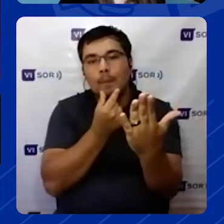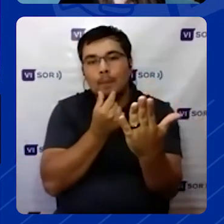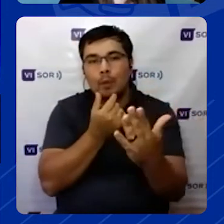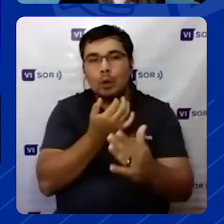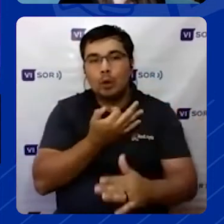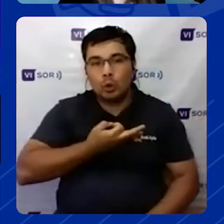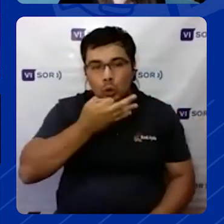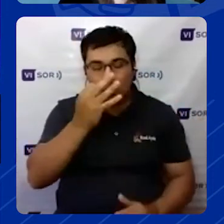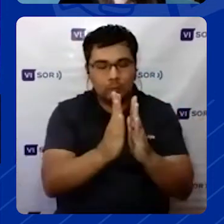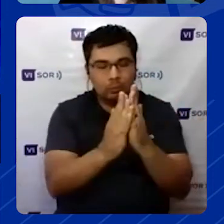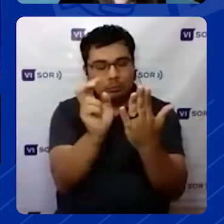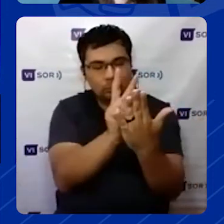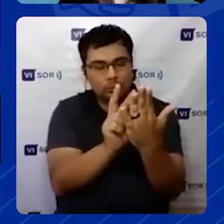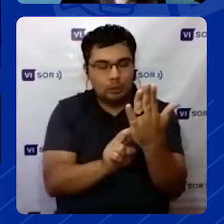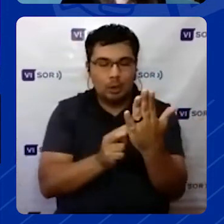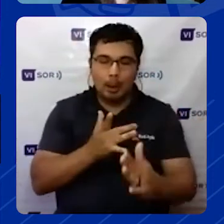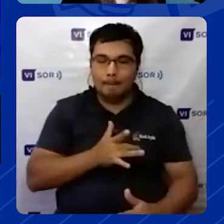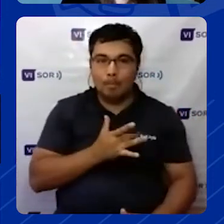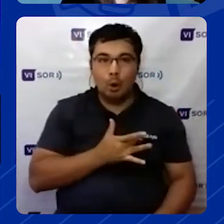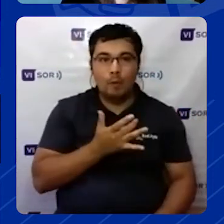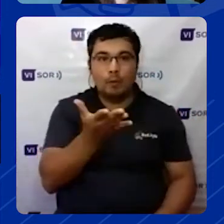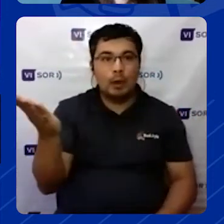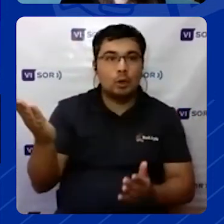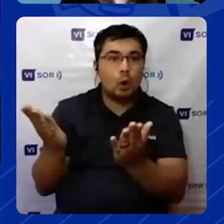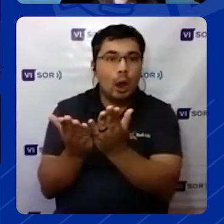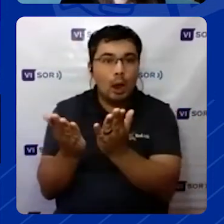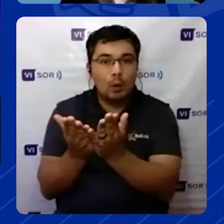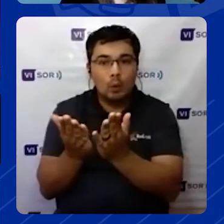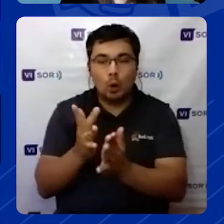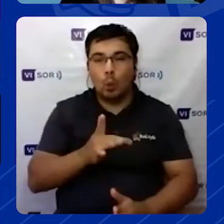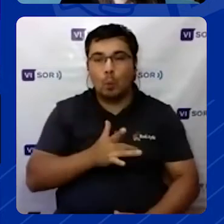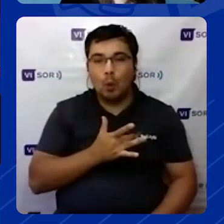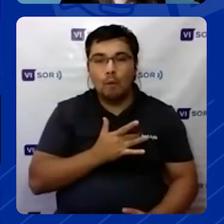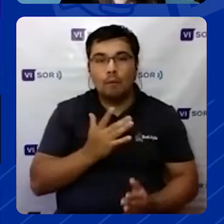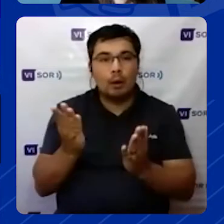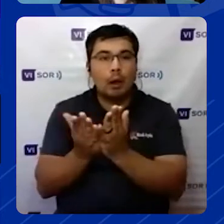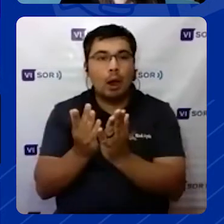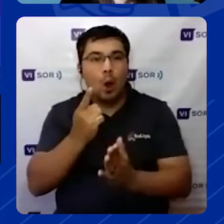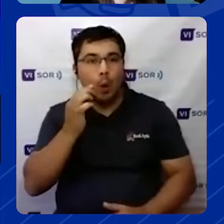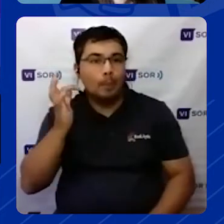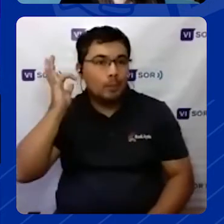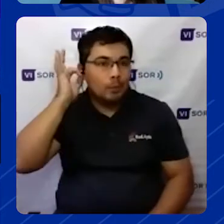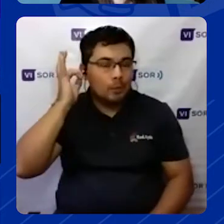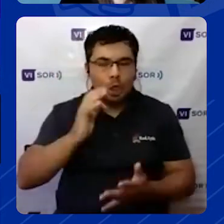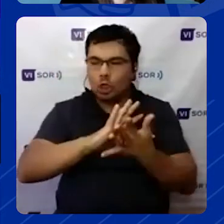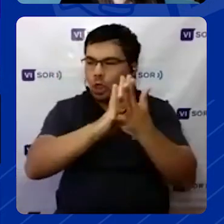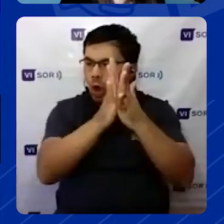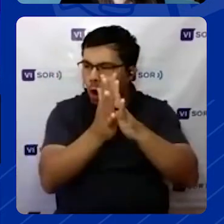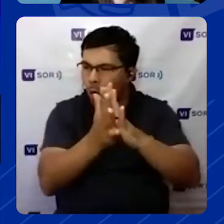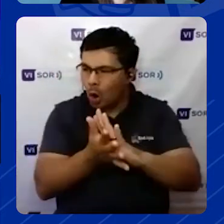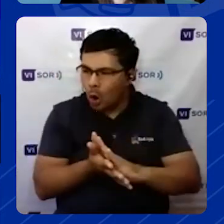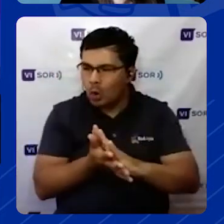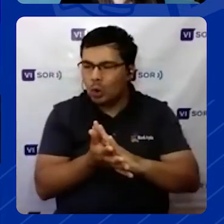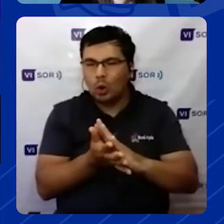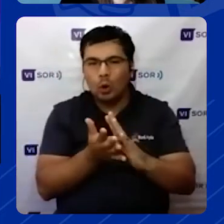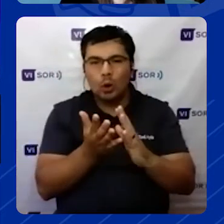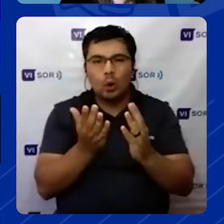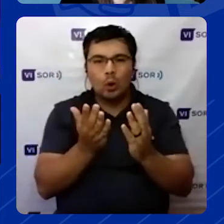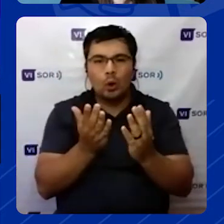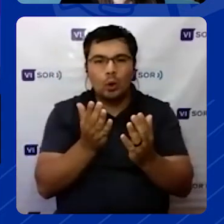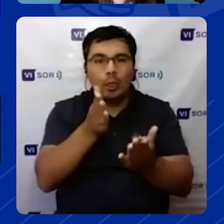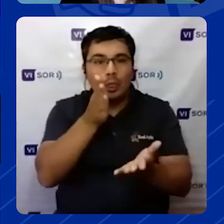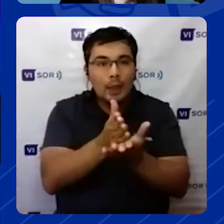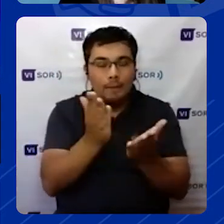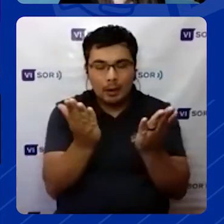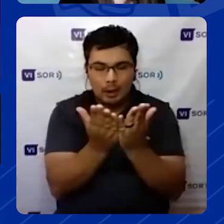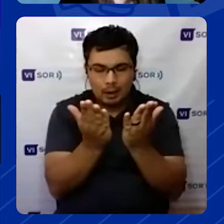pobres alumnas, todo lo que tienen que estudiar, un libro, por ejemplo, que tenga 100 actividades, pero ¿dónde se ha